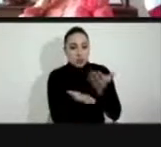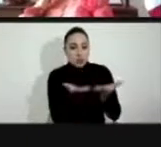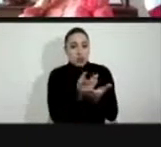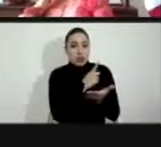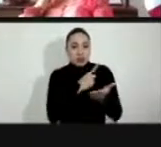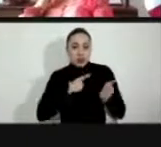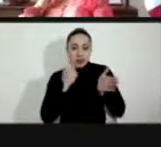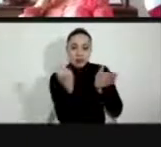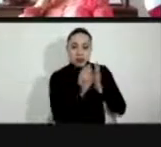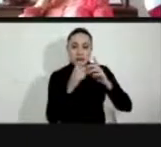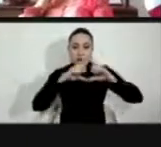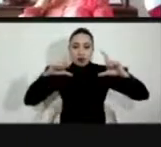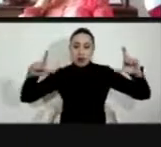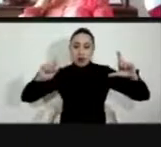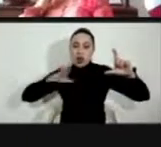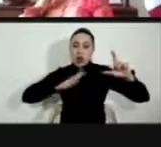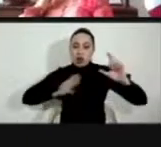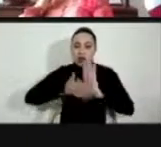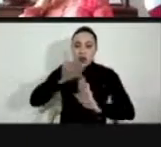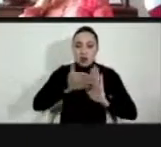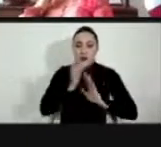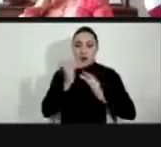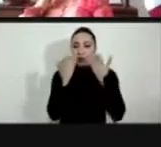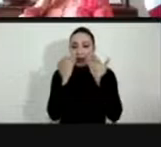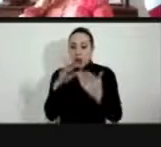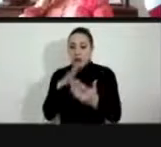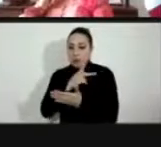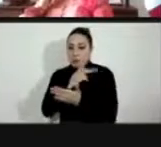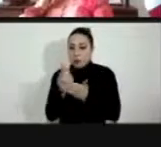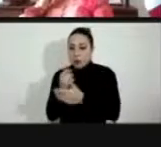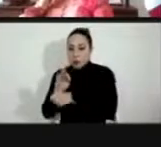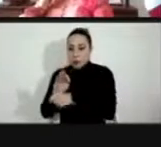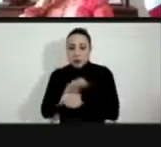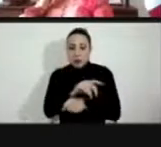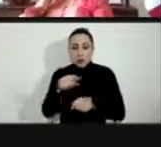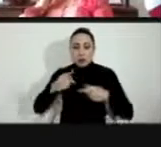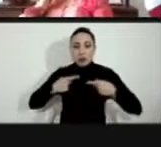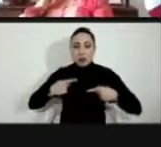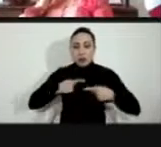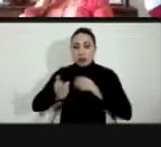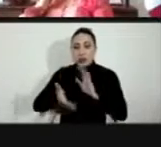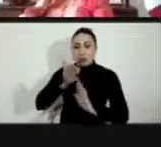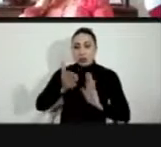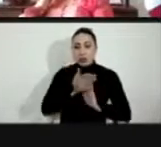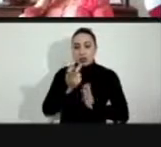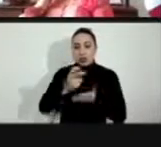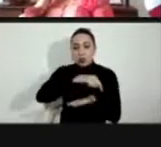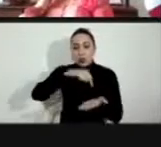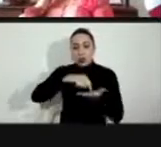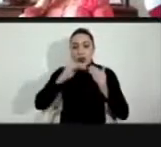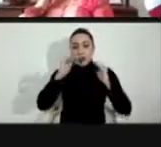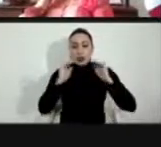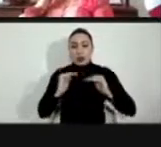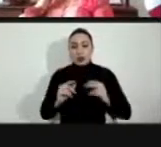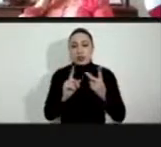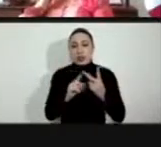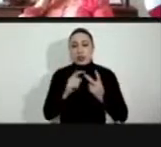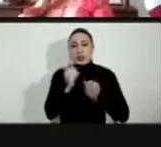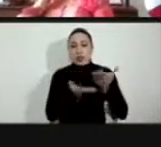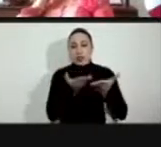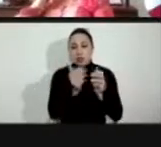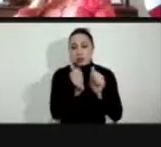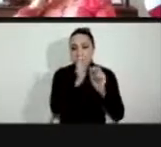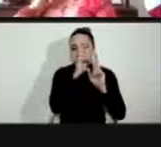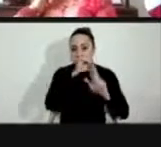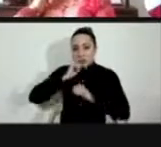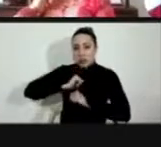y el programa interno de protección civil que exige la normativa de la construcción en la ciudad. Segundo, se solicita a la Secretaría del Trabajo y Fomento del Empleo investigue las condiciones